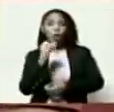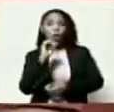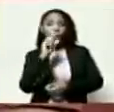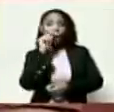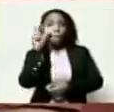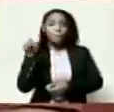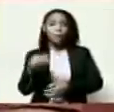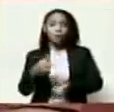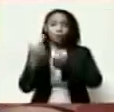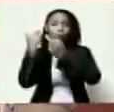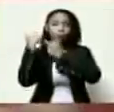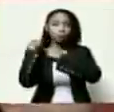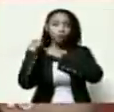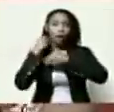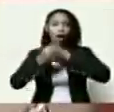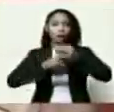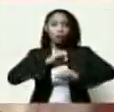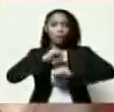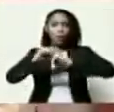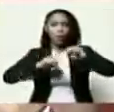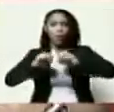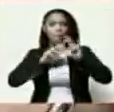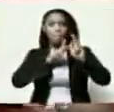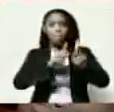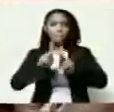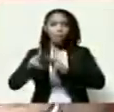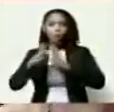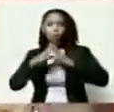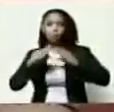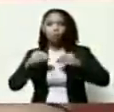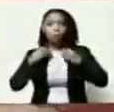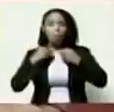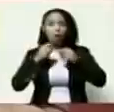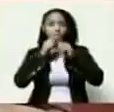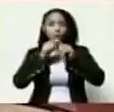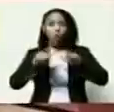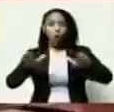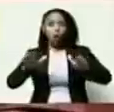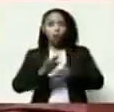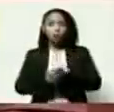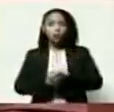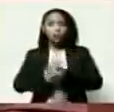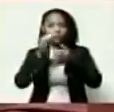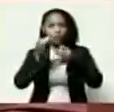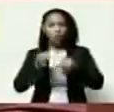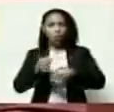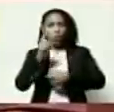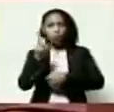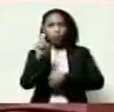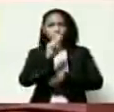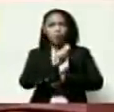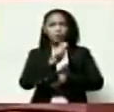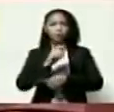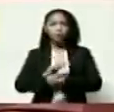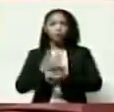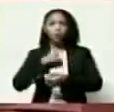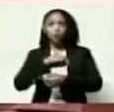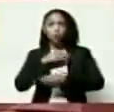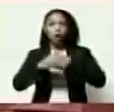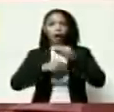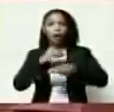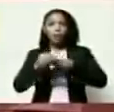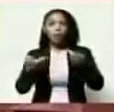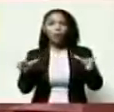a tomar las acciones, vaya preparando todo para desplegarnos. Seguramente en un mes estaremos